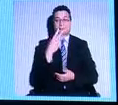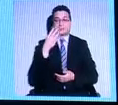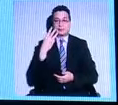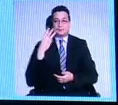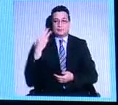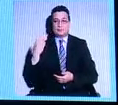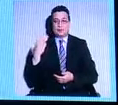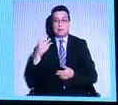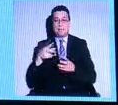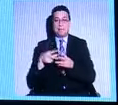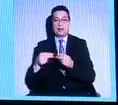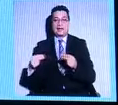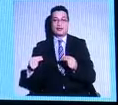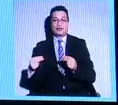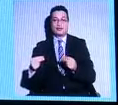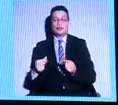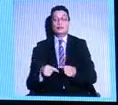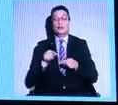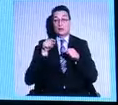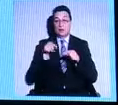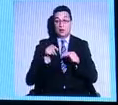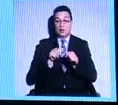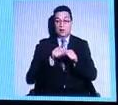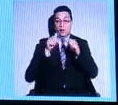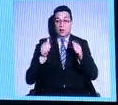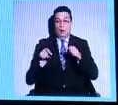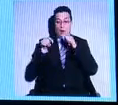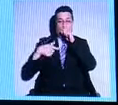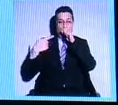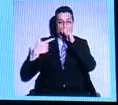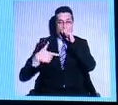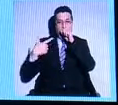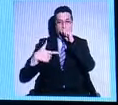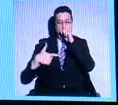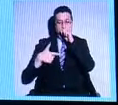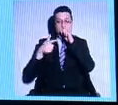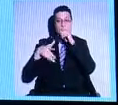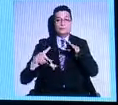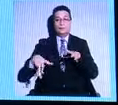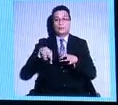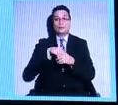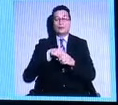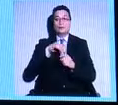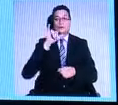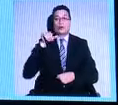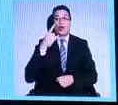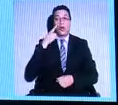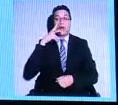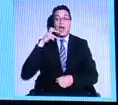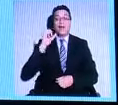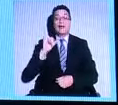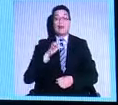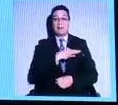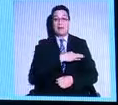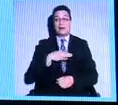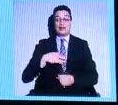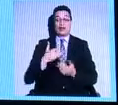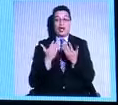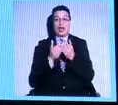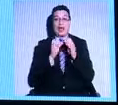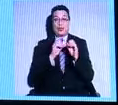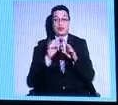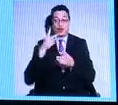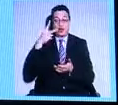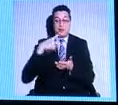8.299.333 pesos. A la vez, y como parte de la política de inclusión de JUNAEB y MINEDUC, el 2018